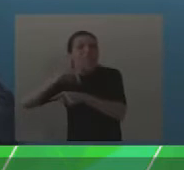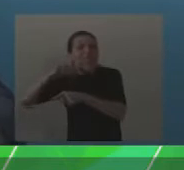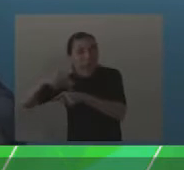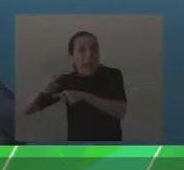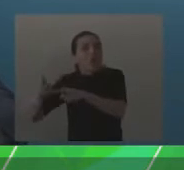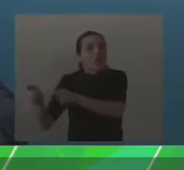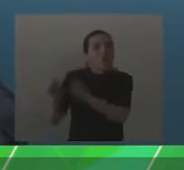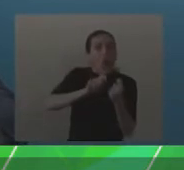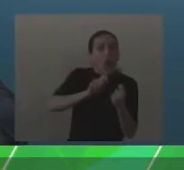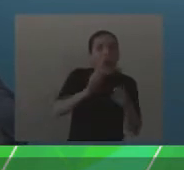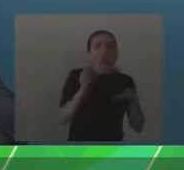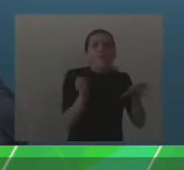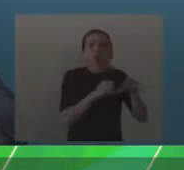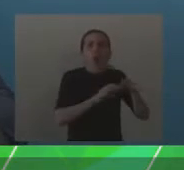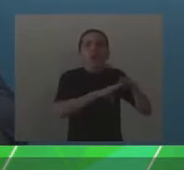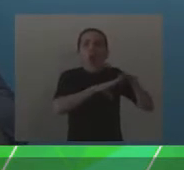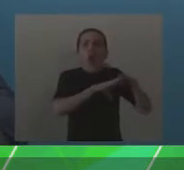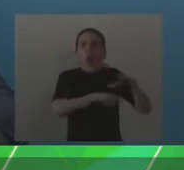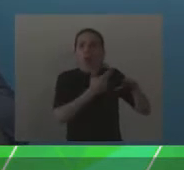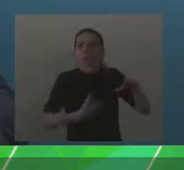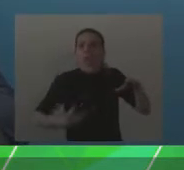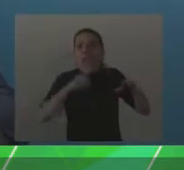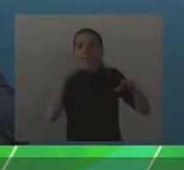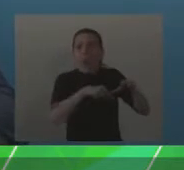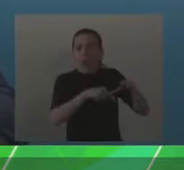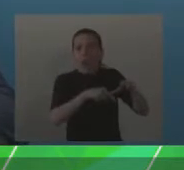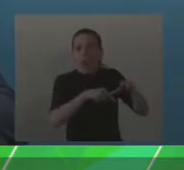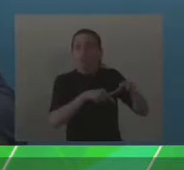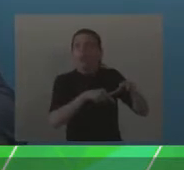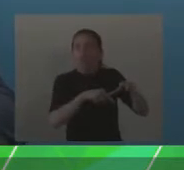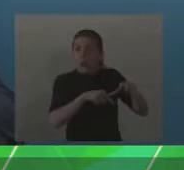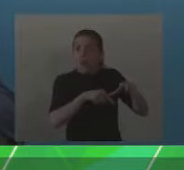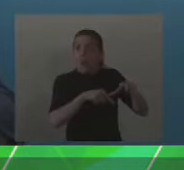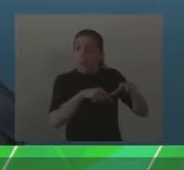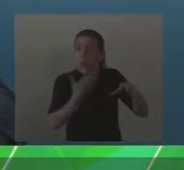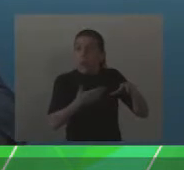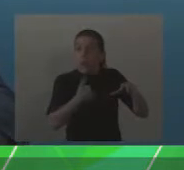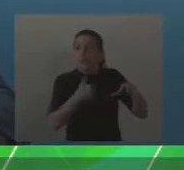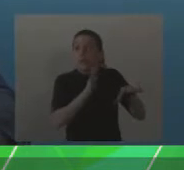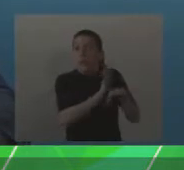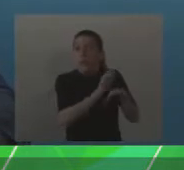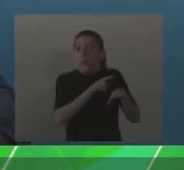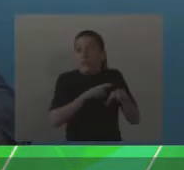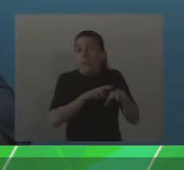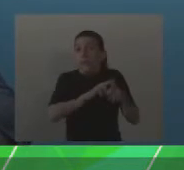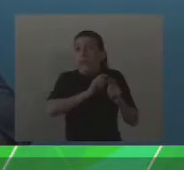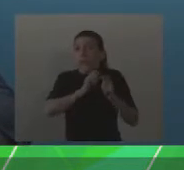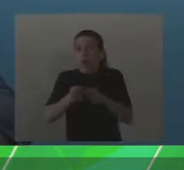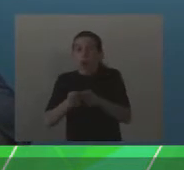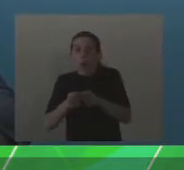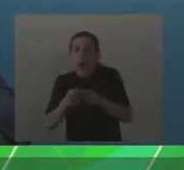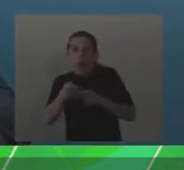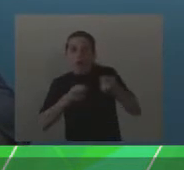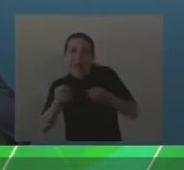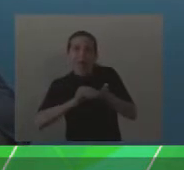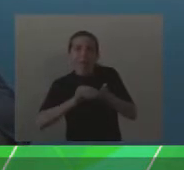definición de este caso. Sabemos que esto es recién muy pronto, estamos hablando del primer informe que llevó adelante esta comisión de seguimiento. Sin embargo, hay que estar muy